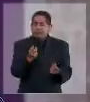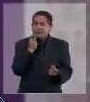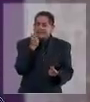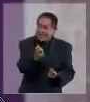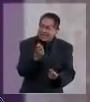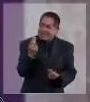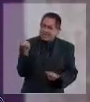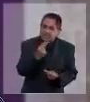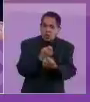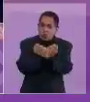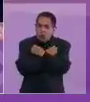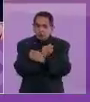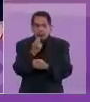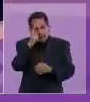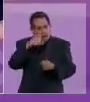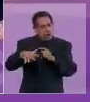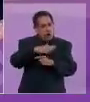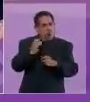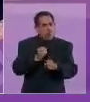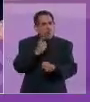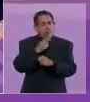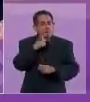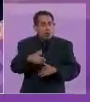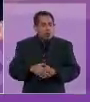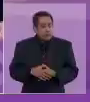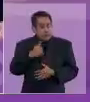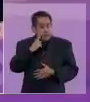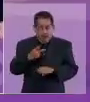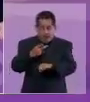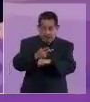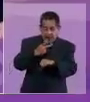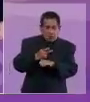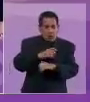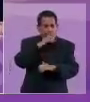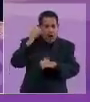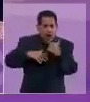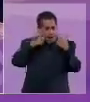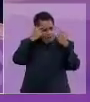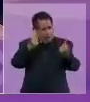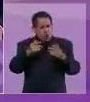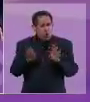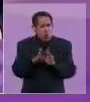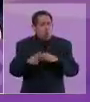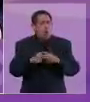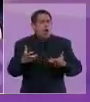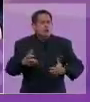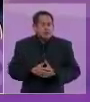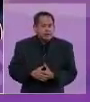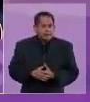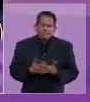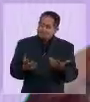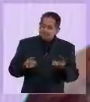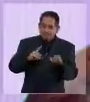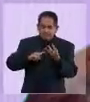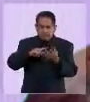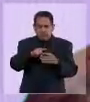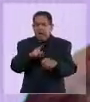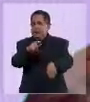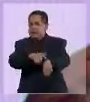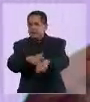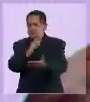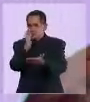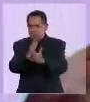de oportunidades que necesitamos. Y para que terminemos la preparatoria hay que hacer varias cosas. Se acabó en este momento su tiempo. ¿Quién